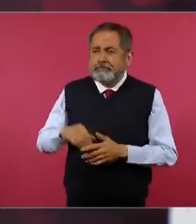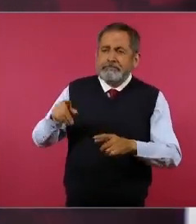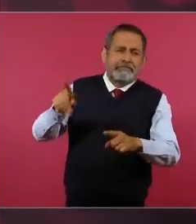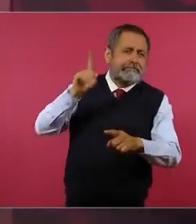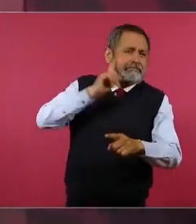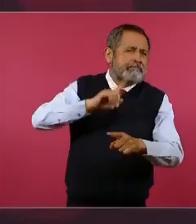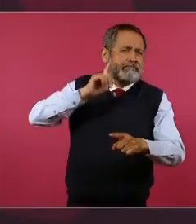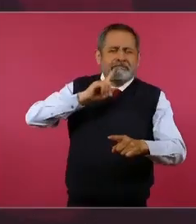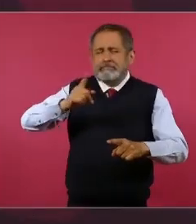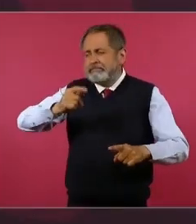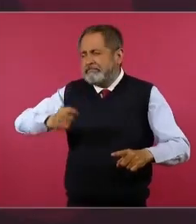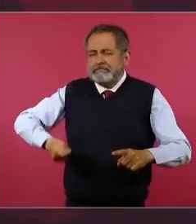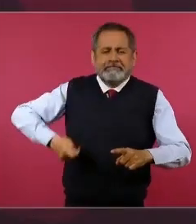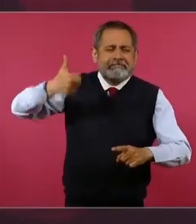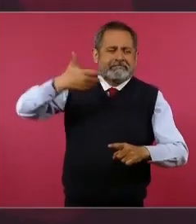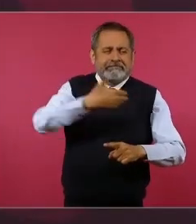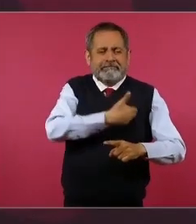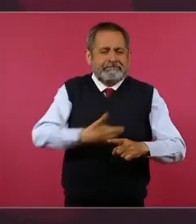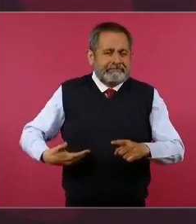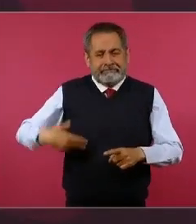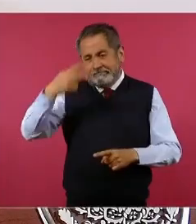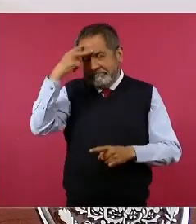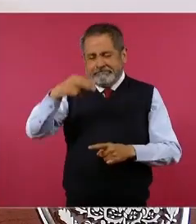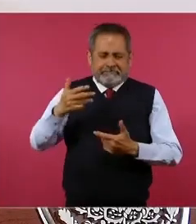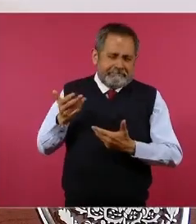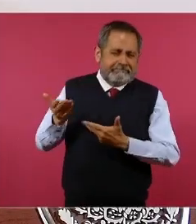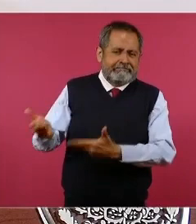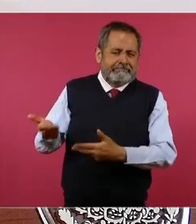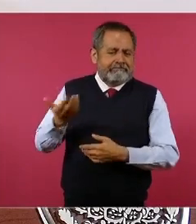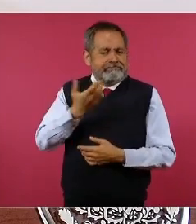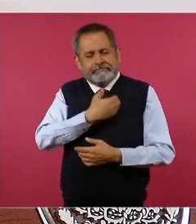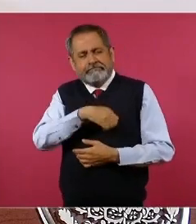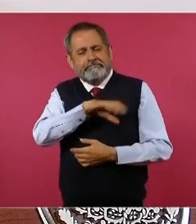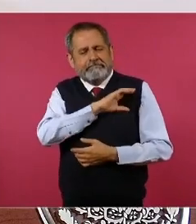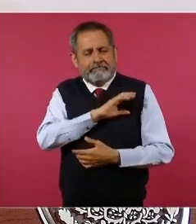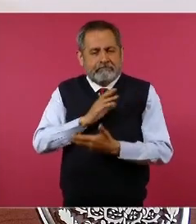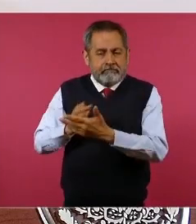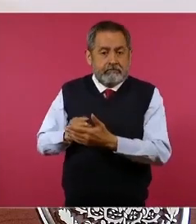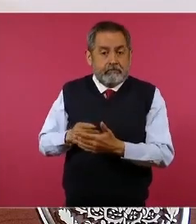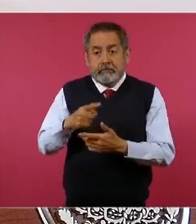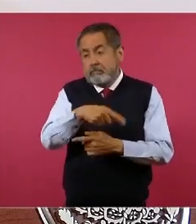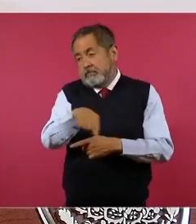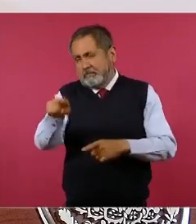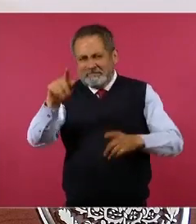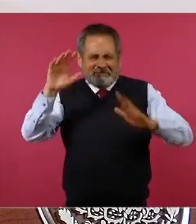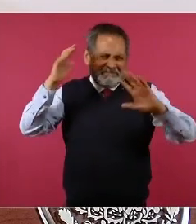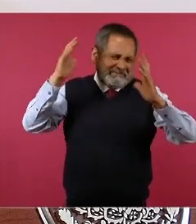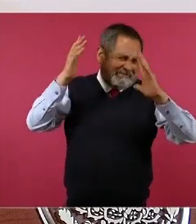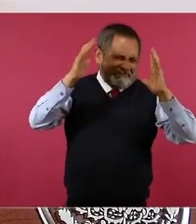presidenta de México, Claudia, y aplausos.